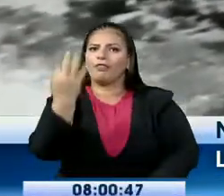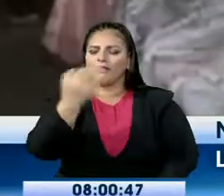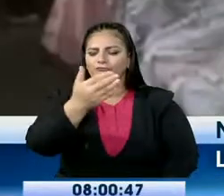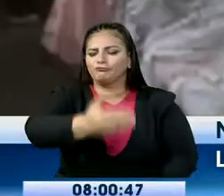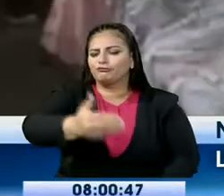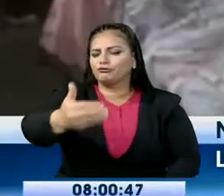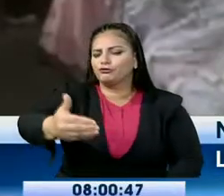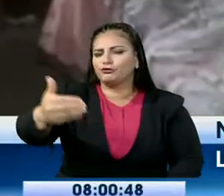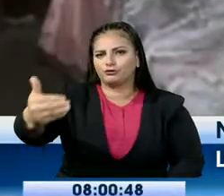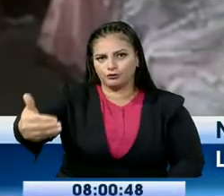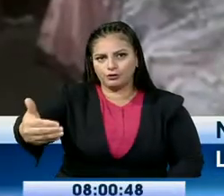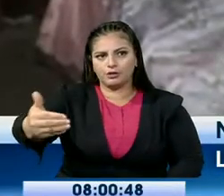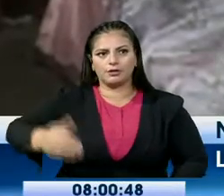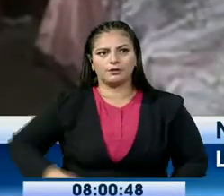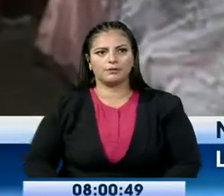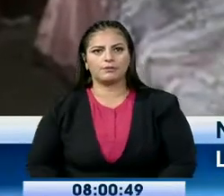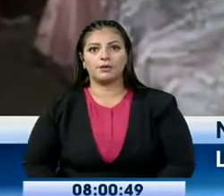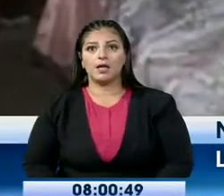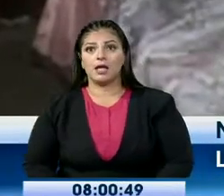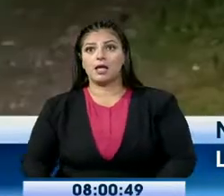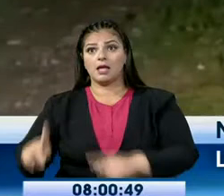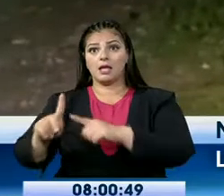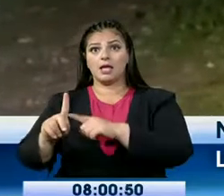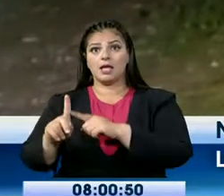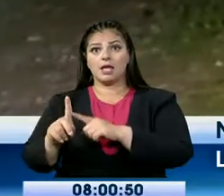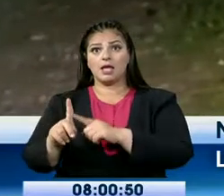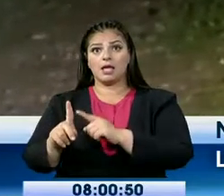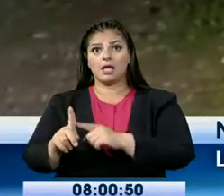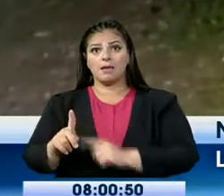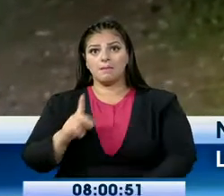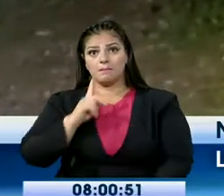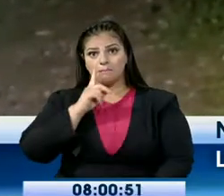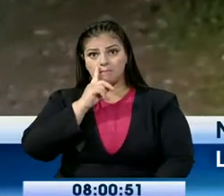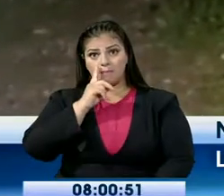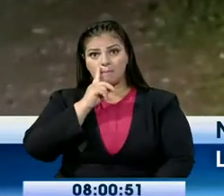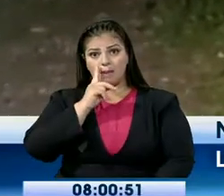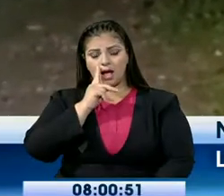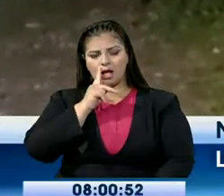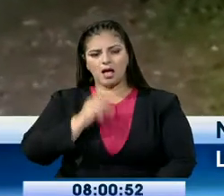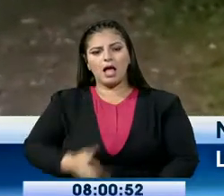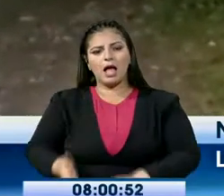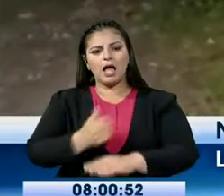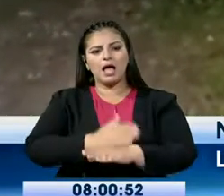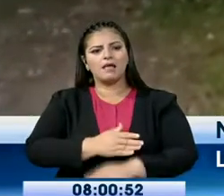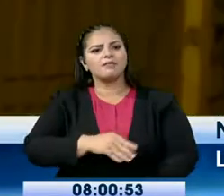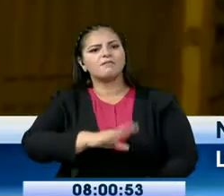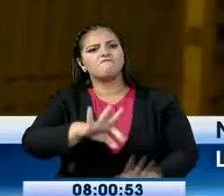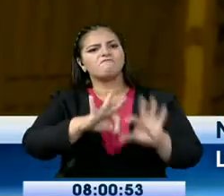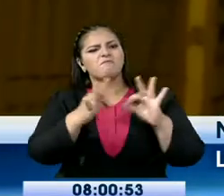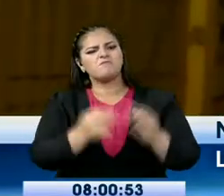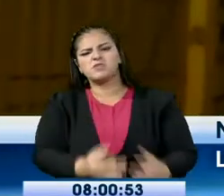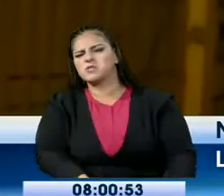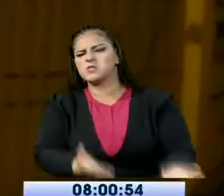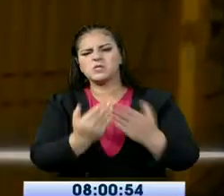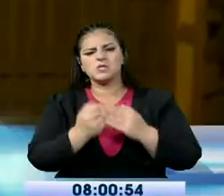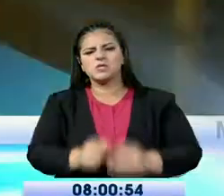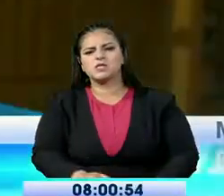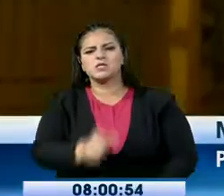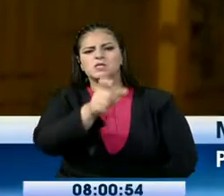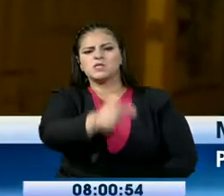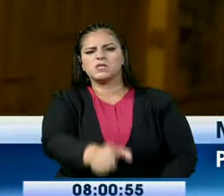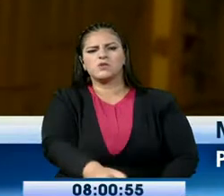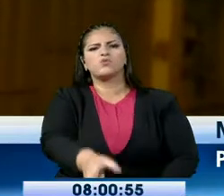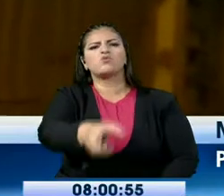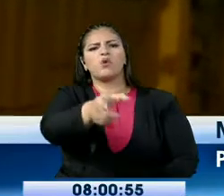testigos, intentado antes envenenar a toda la familia. A propósito de decir envenenar a los hijos también y a la mujer. En vista de que no pudo cometer este